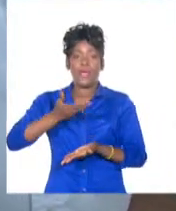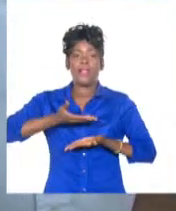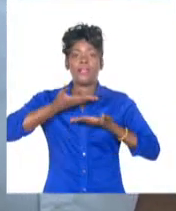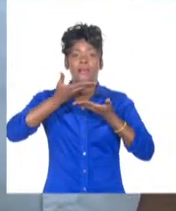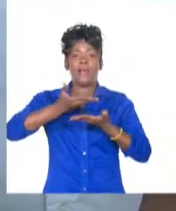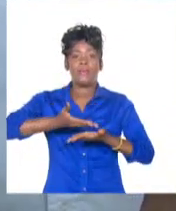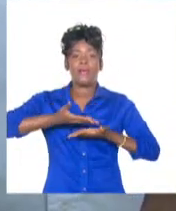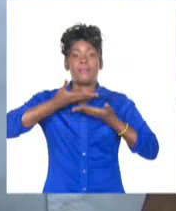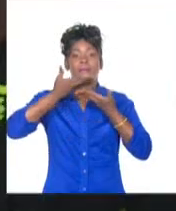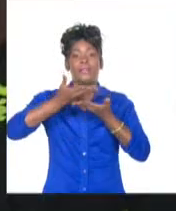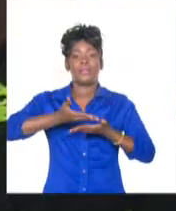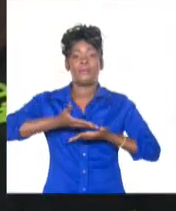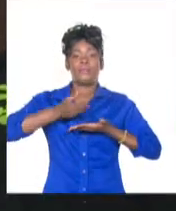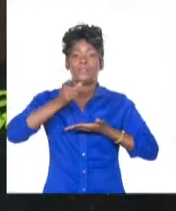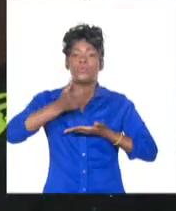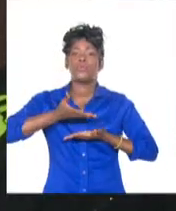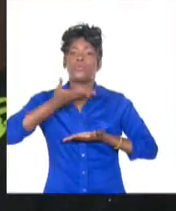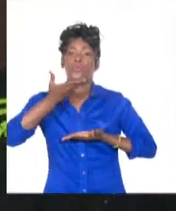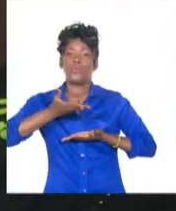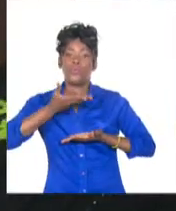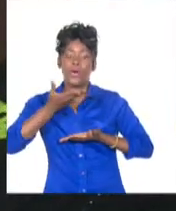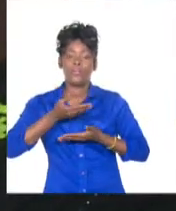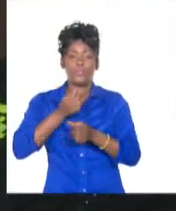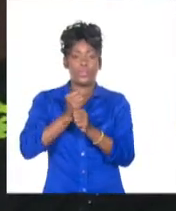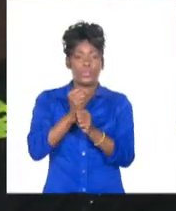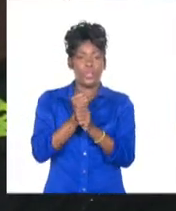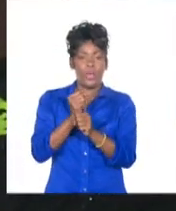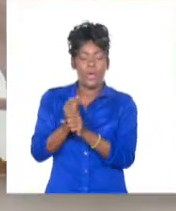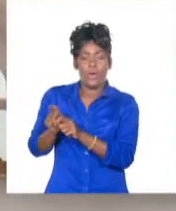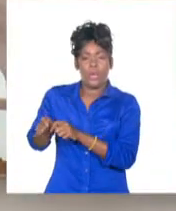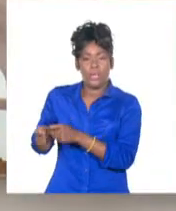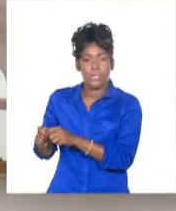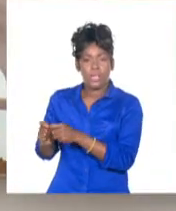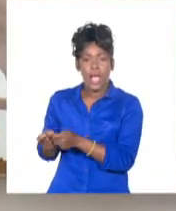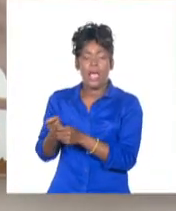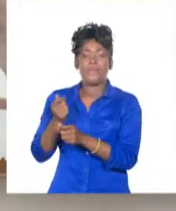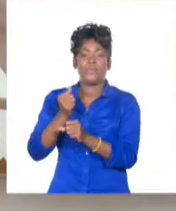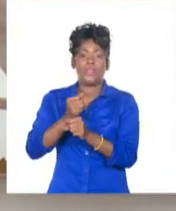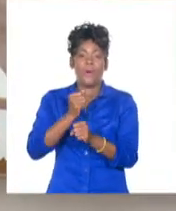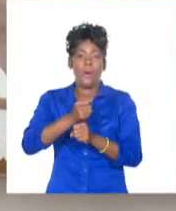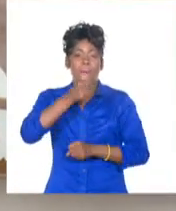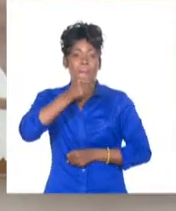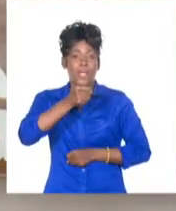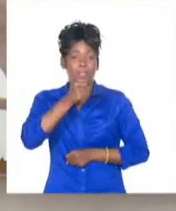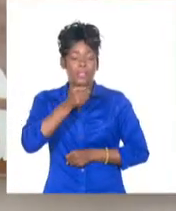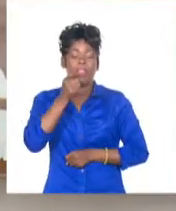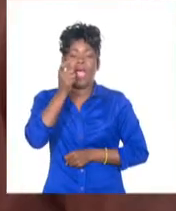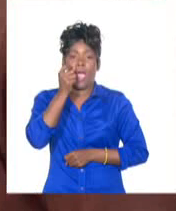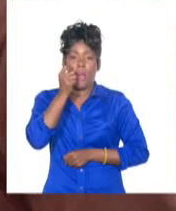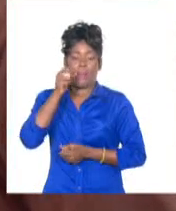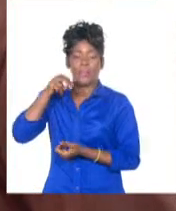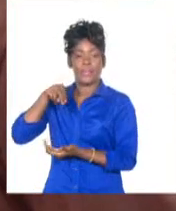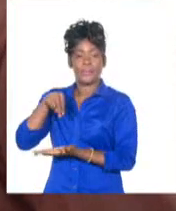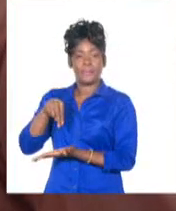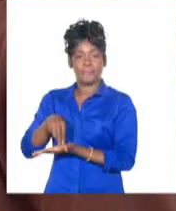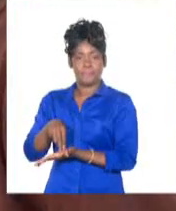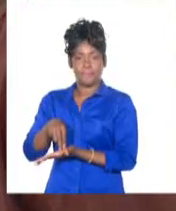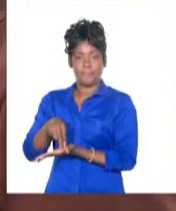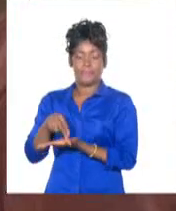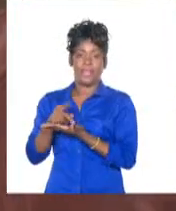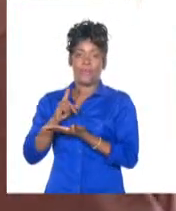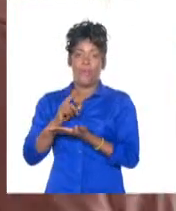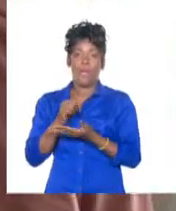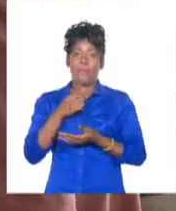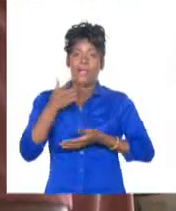teatral, guionista de radio y periodista especializado en temas culturales del periódico Adelante por más de